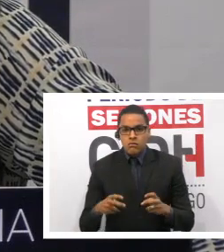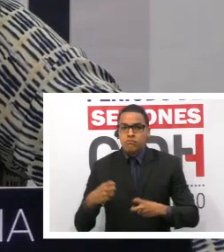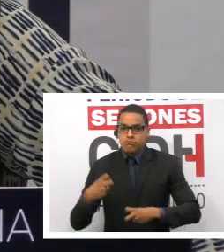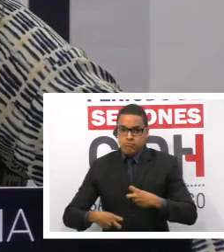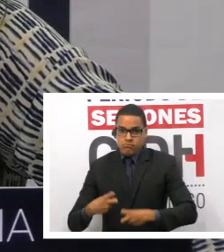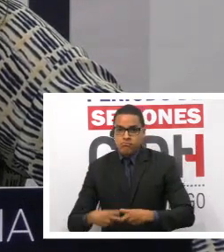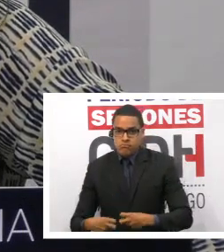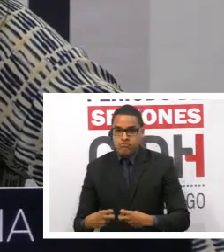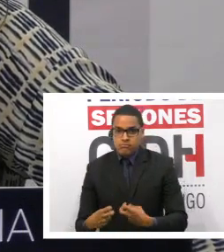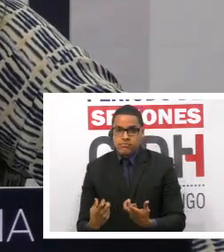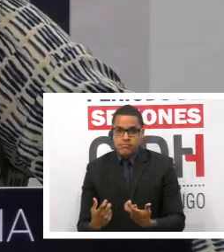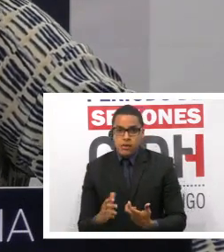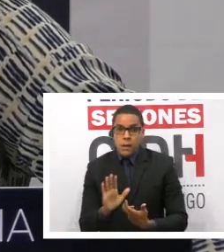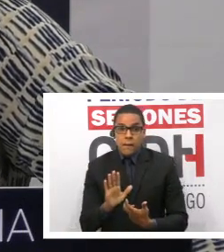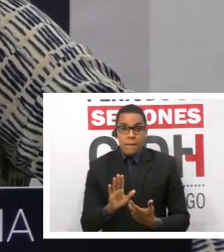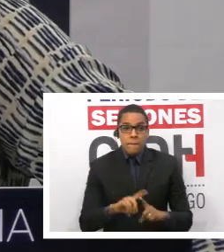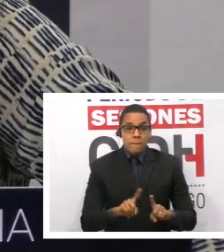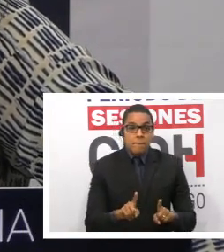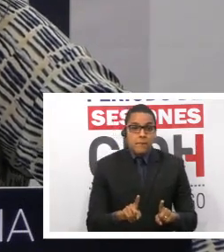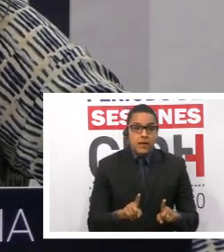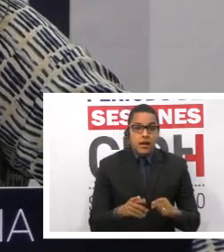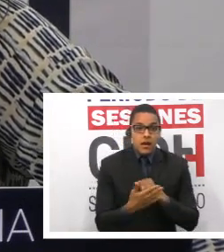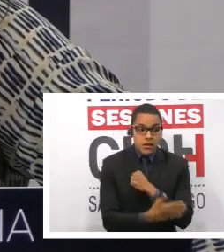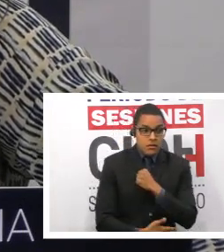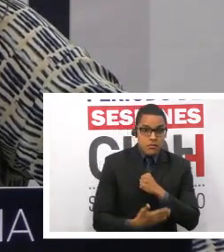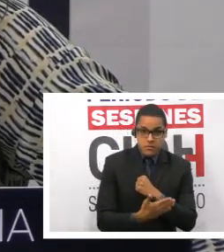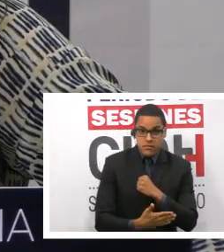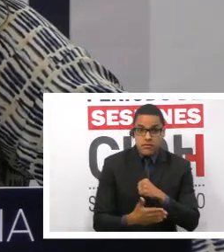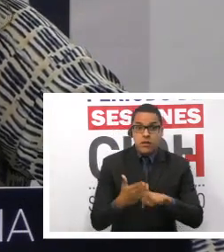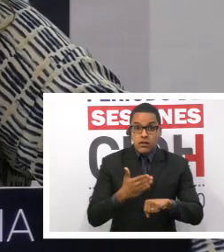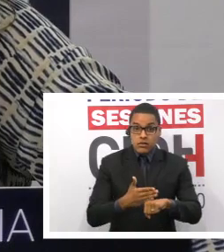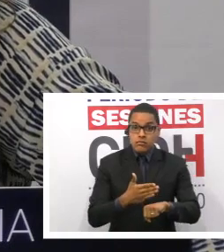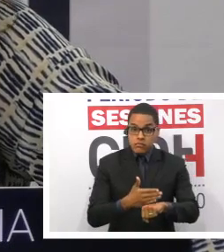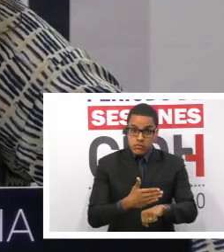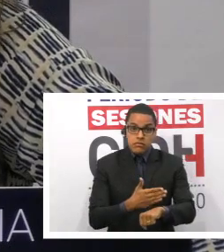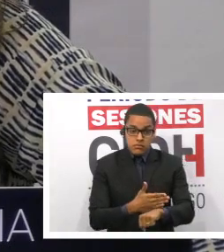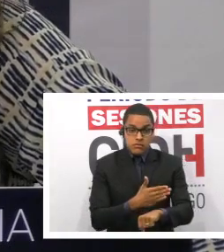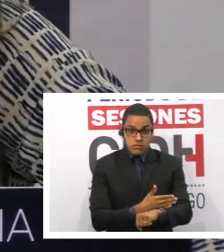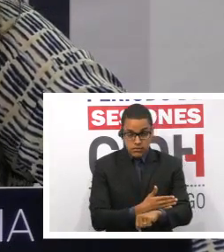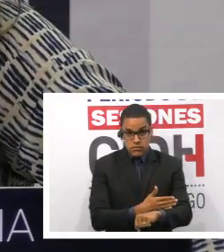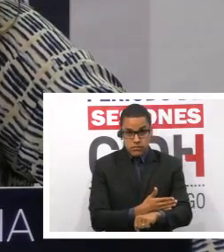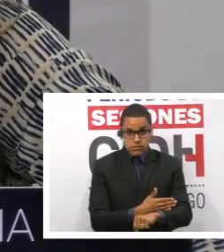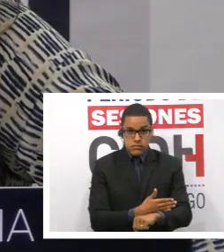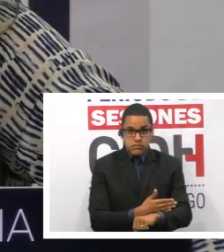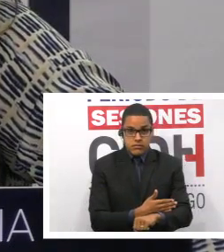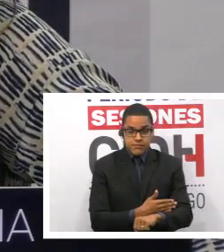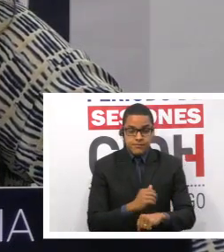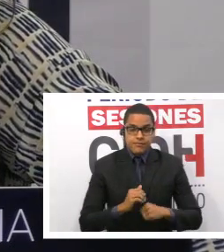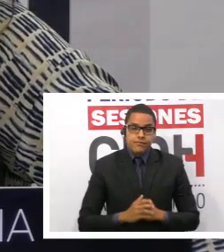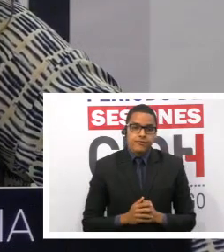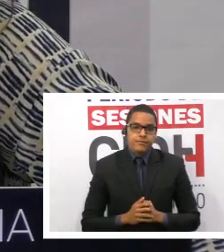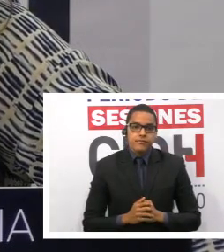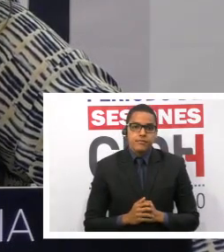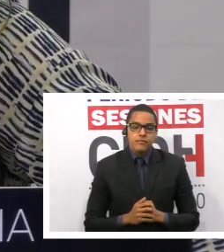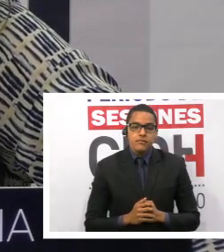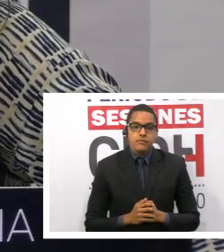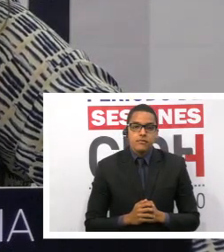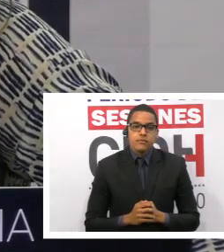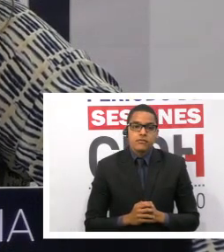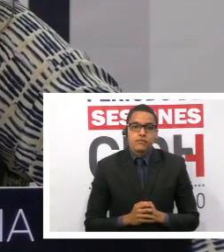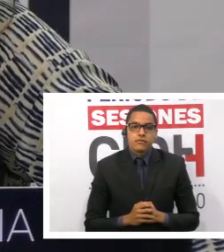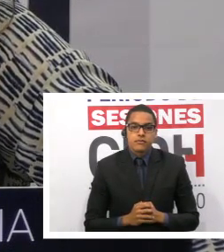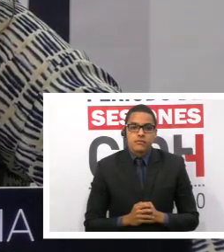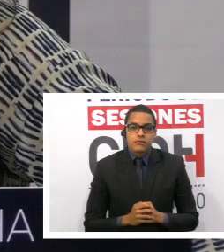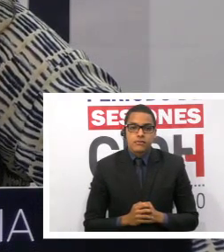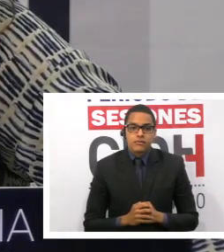interamericano con relación a la justiciabilidad de protección directa de los derechos económicos sociales electorales